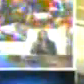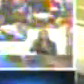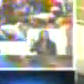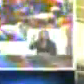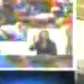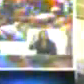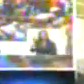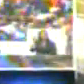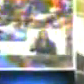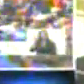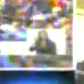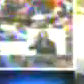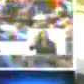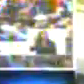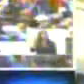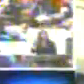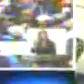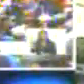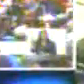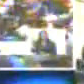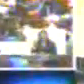por favor, si me dieron $1,000,000,